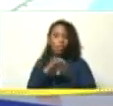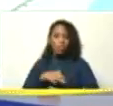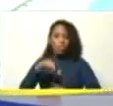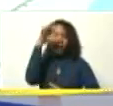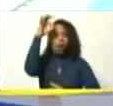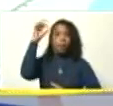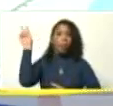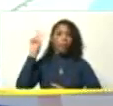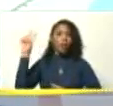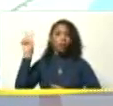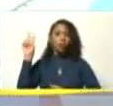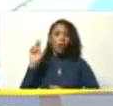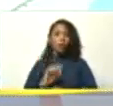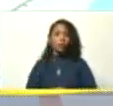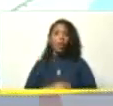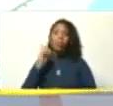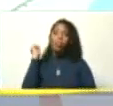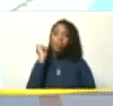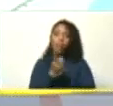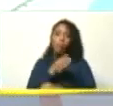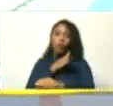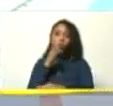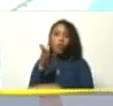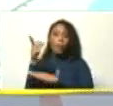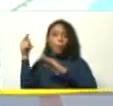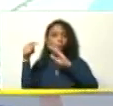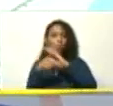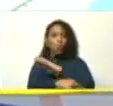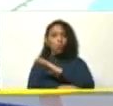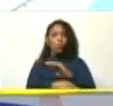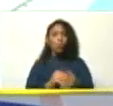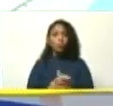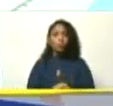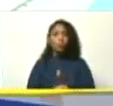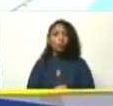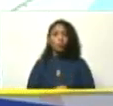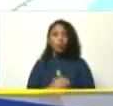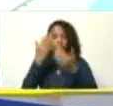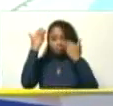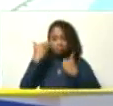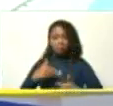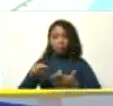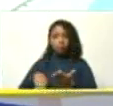venezolana. Debemos ir a la profundidad del ser nacional.